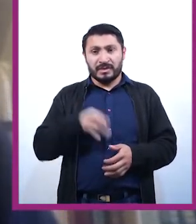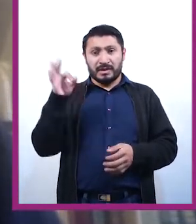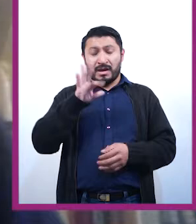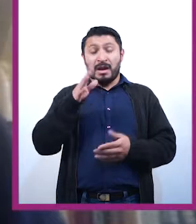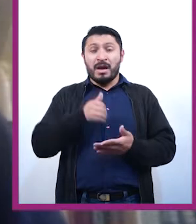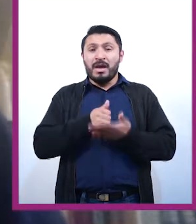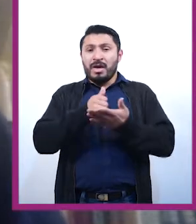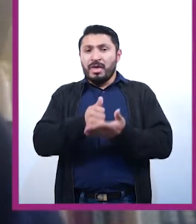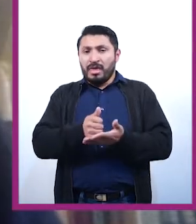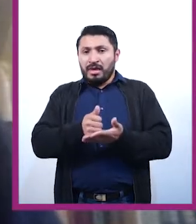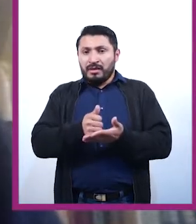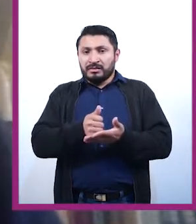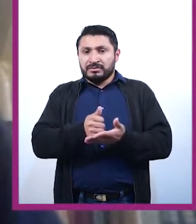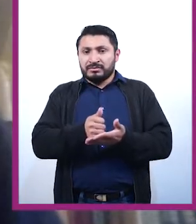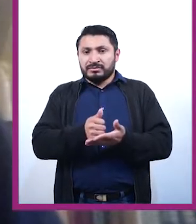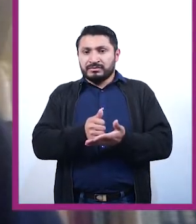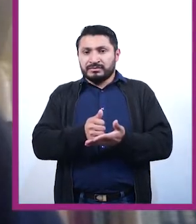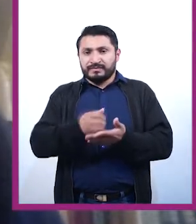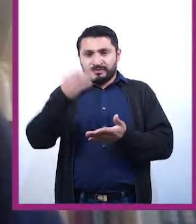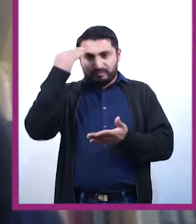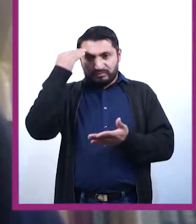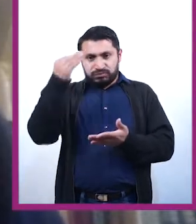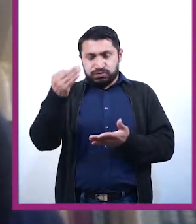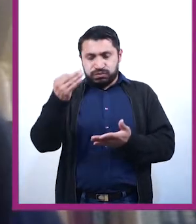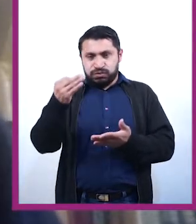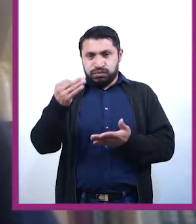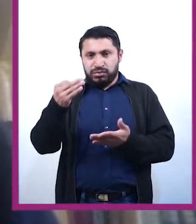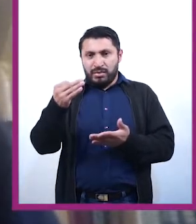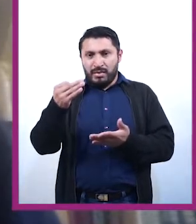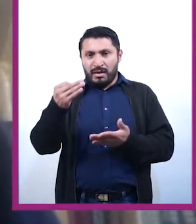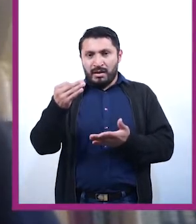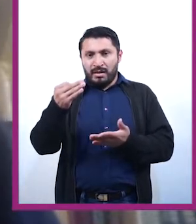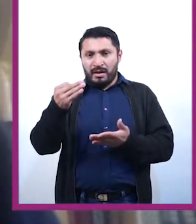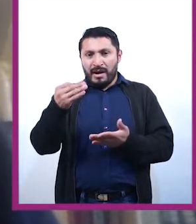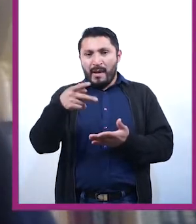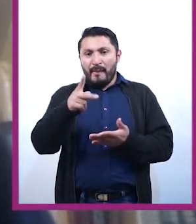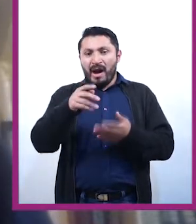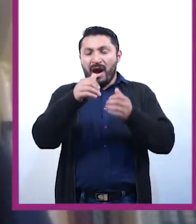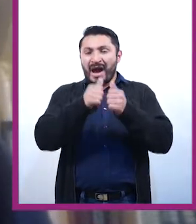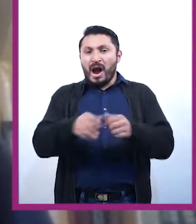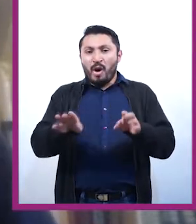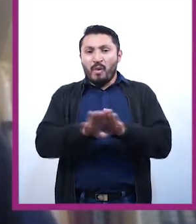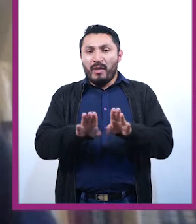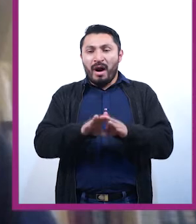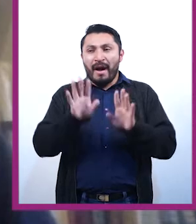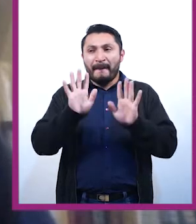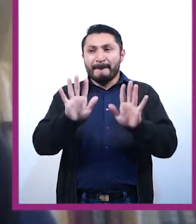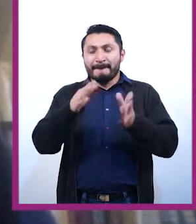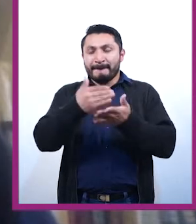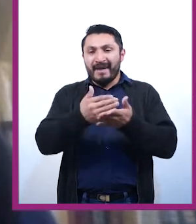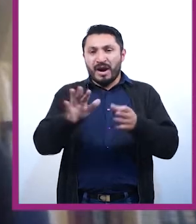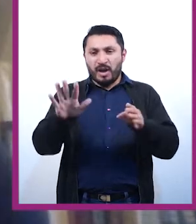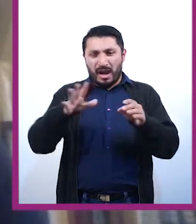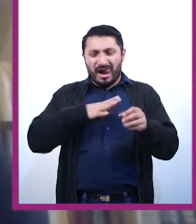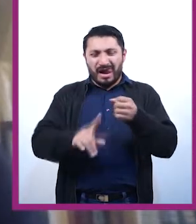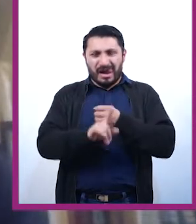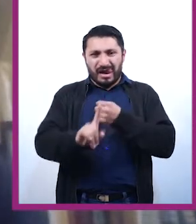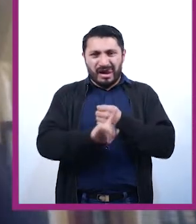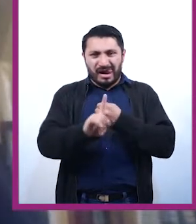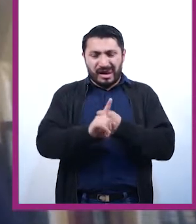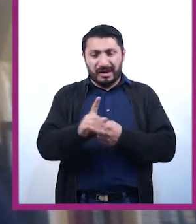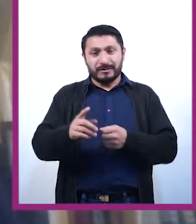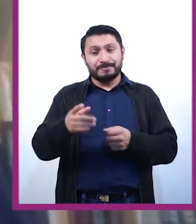hubiera tenido que intervenir con por tiempo en fuerte cantidad, pero se quedó paralizada porque hubo